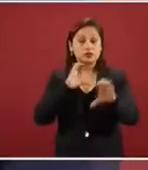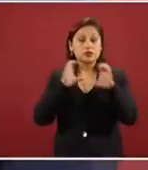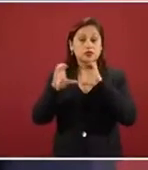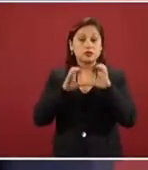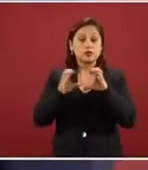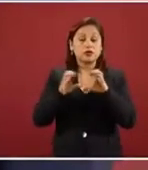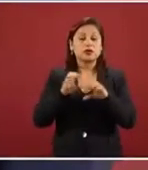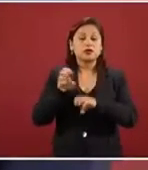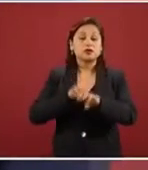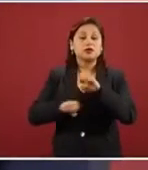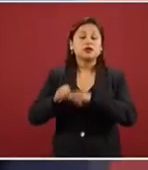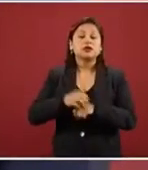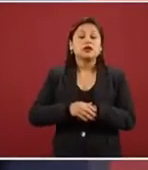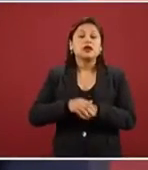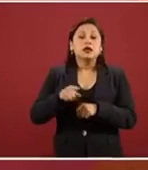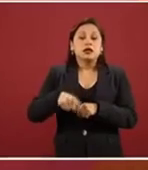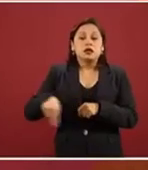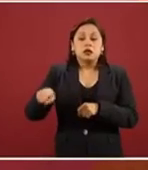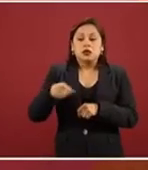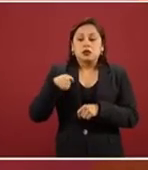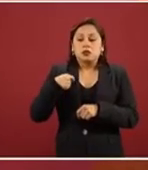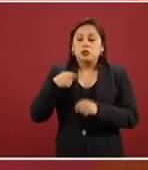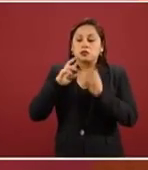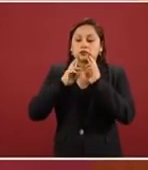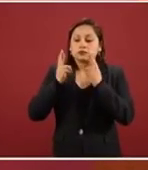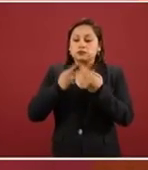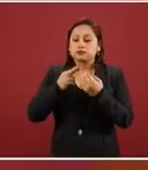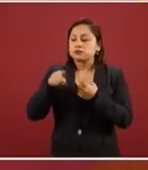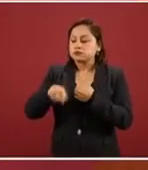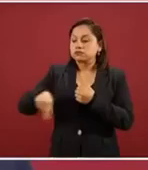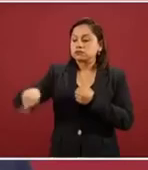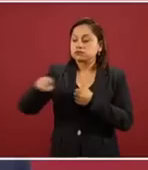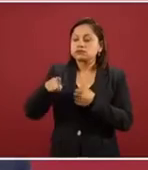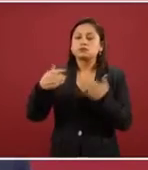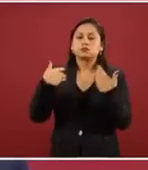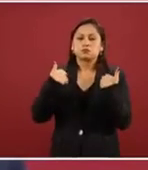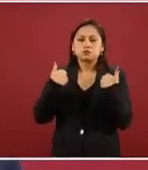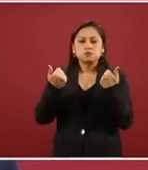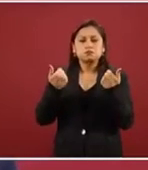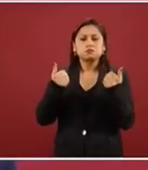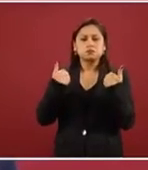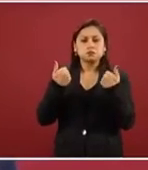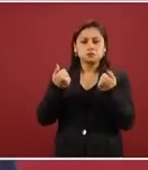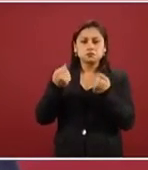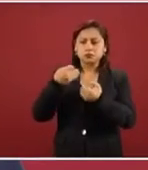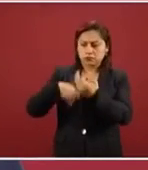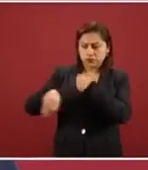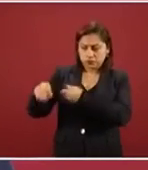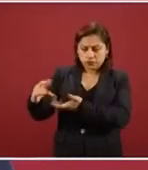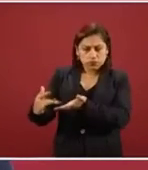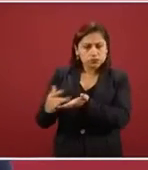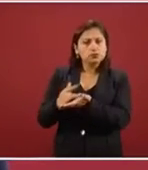pues entienden, y todos están ayudando, todos están